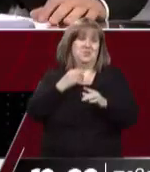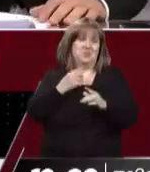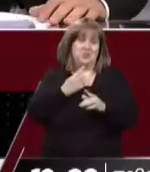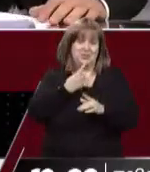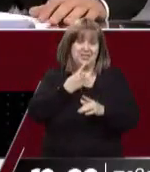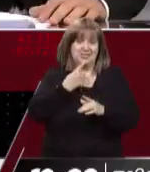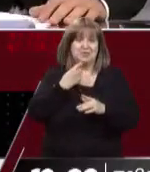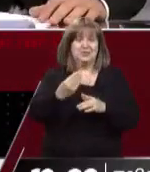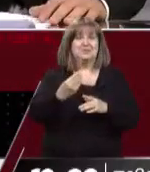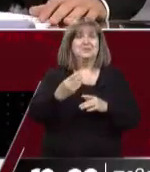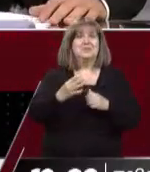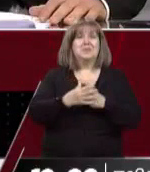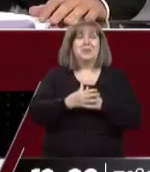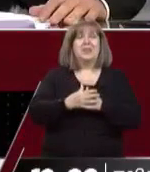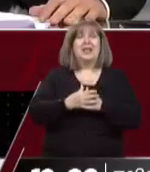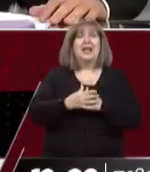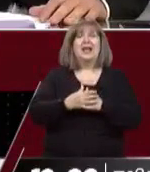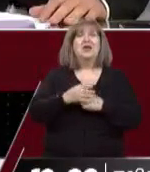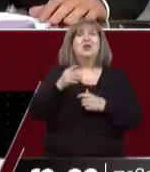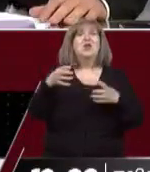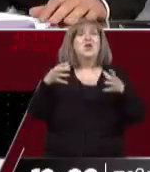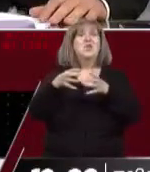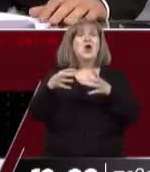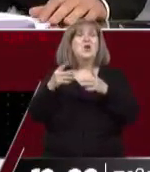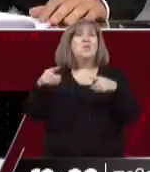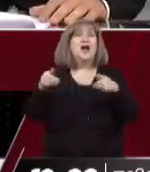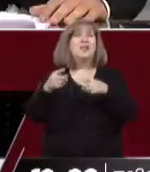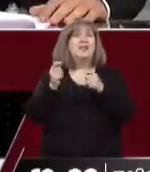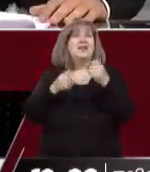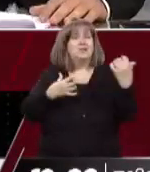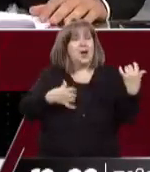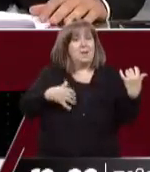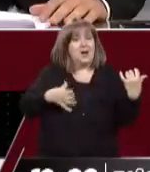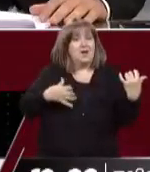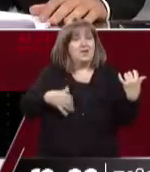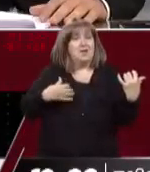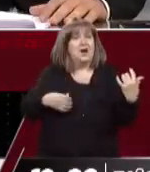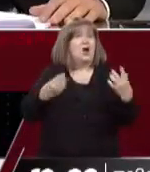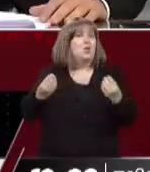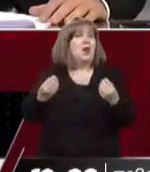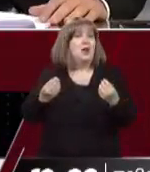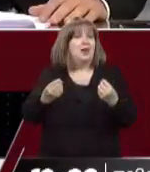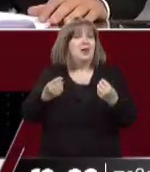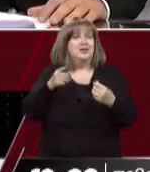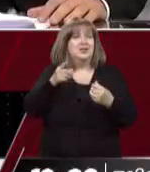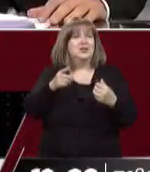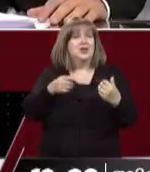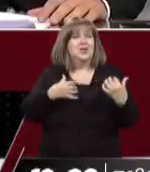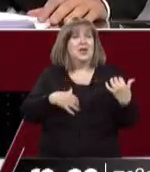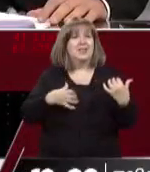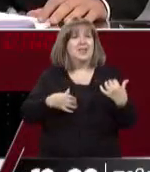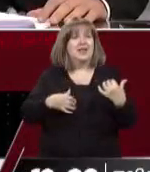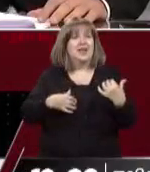buena onda en atendernos y todo que quiero que repitas el nombre de tu banda, porque él dijo, toco el bajo en una banda, así te empezamos a seguir y de paso le damos un poco de